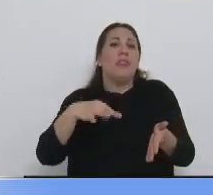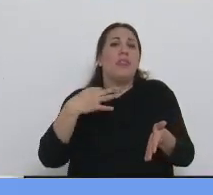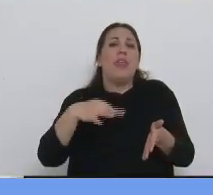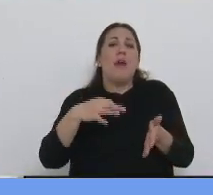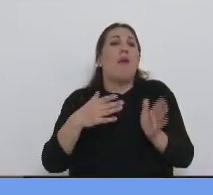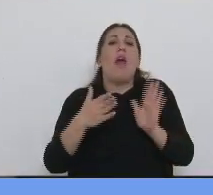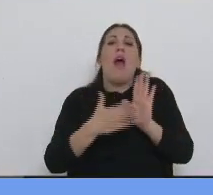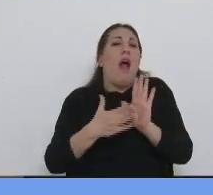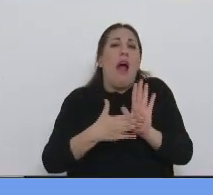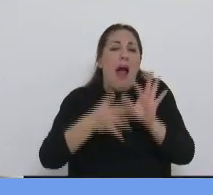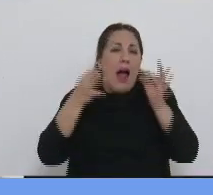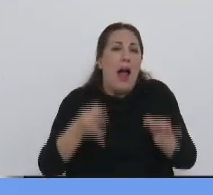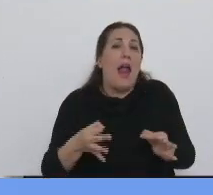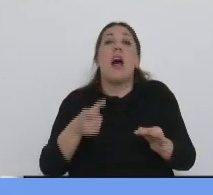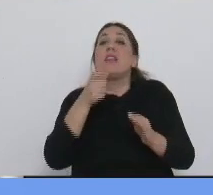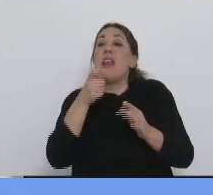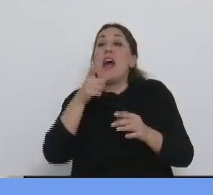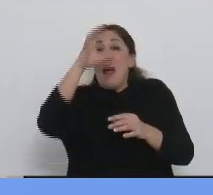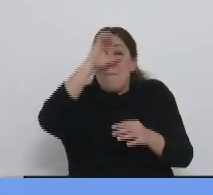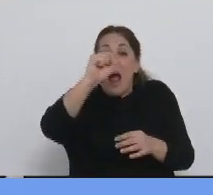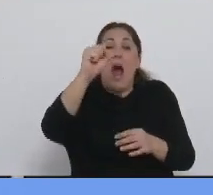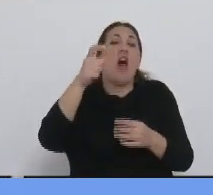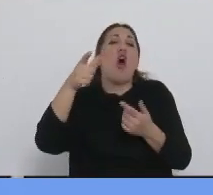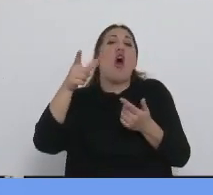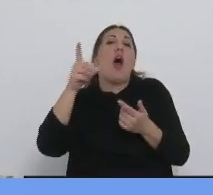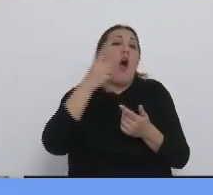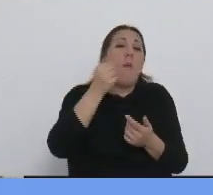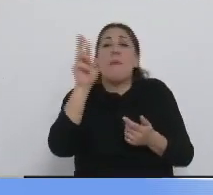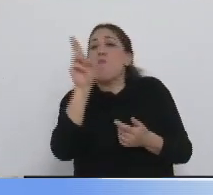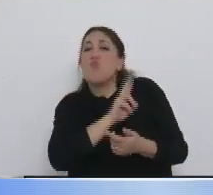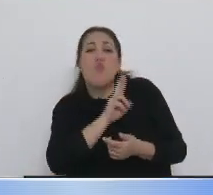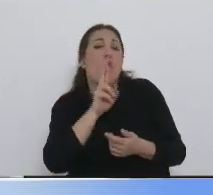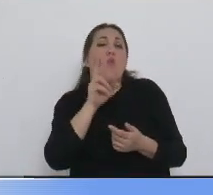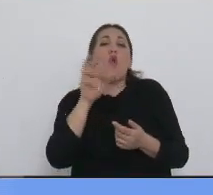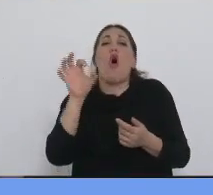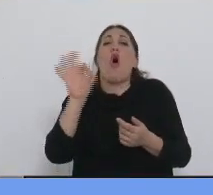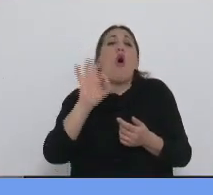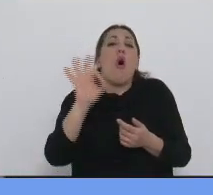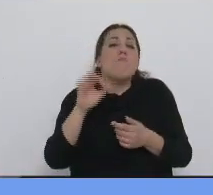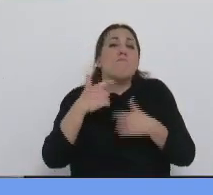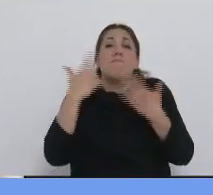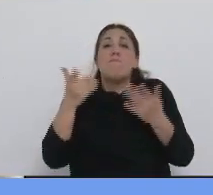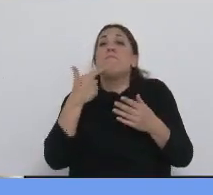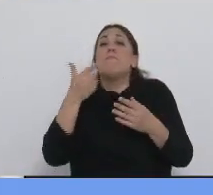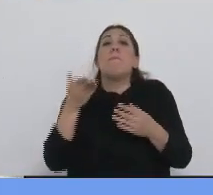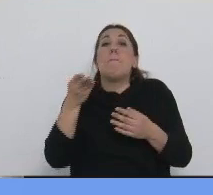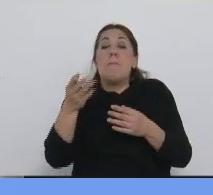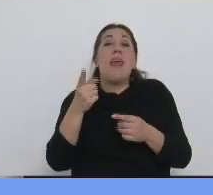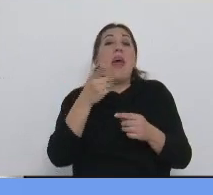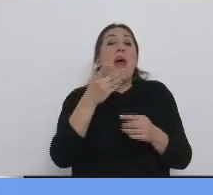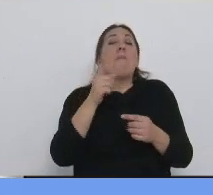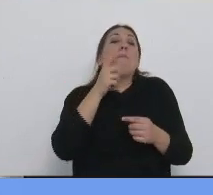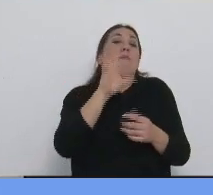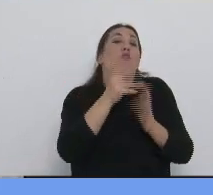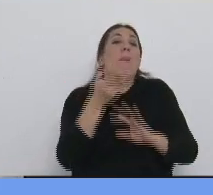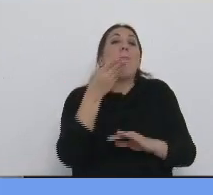no a los ascensos en este caso embajadores y embajadoras o fijación de destino que solicita al ejecutivo nacional para hacer